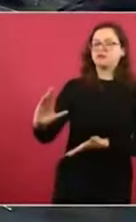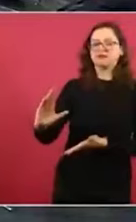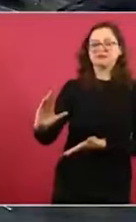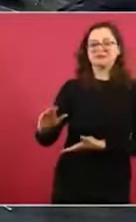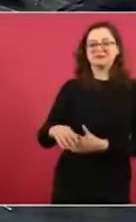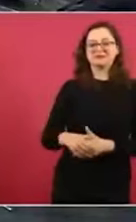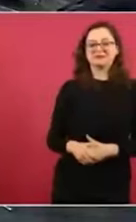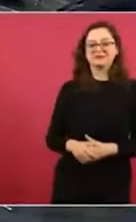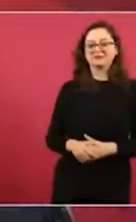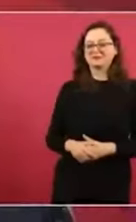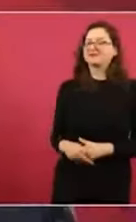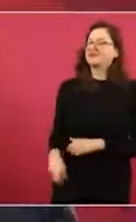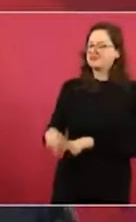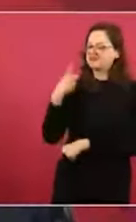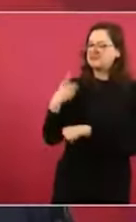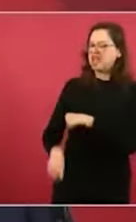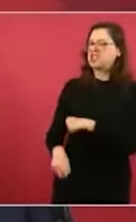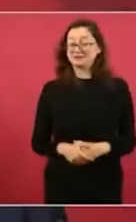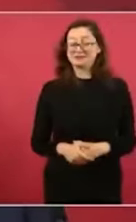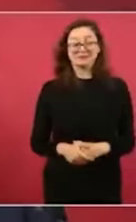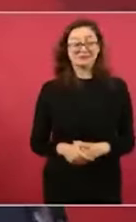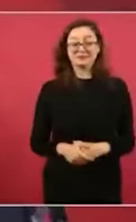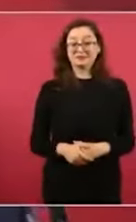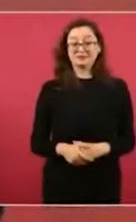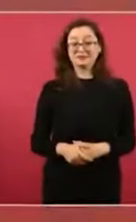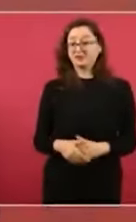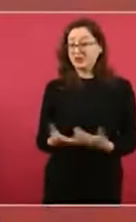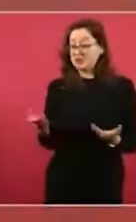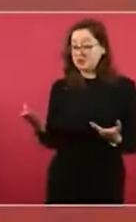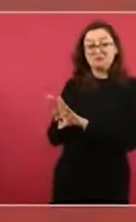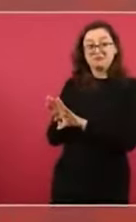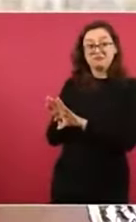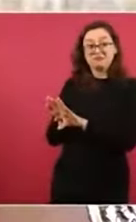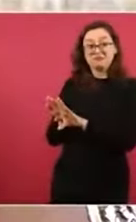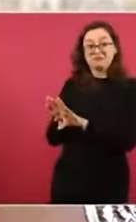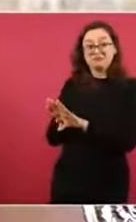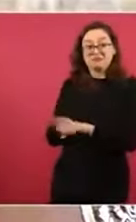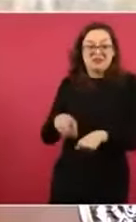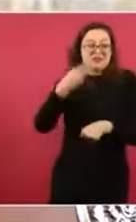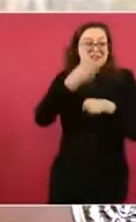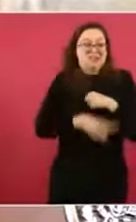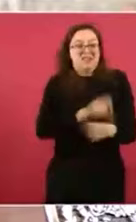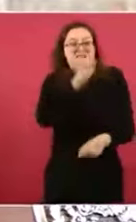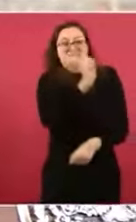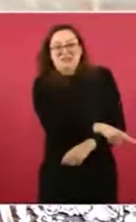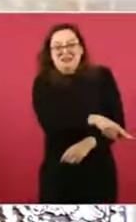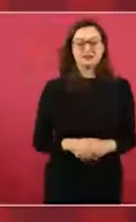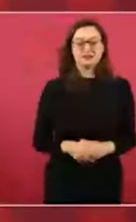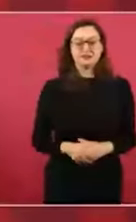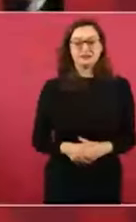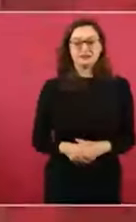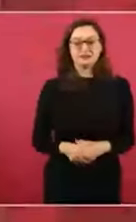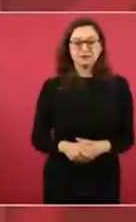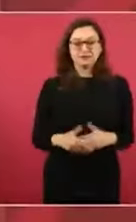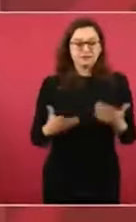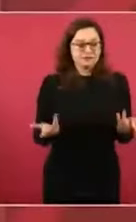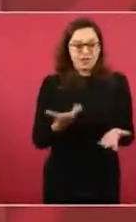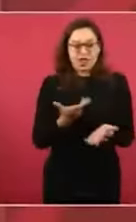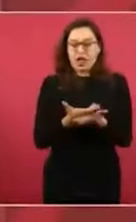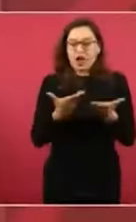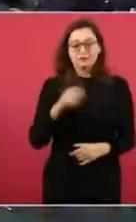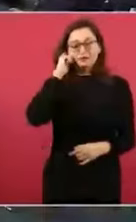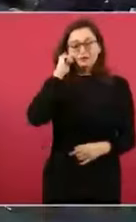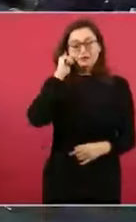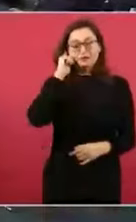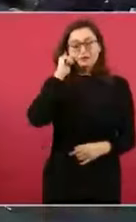y te voy a perjudicar, tú me cierras la frontera y te vas a perjudicar tú mismo, ya son otros tiempos.